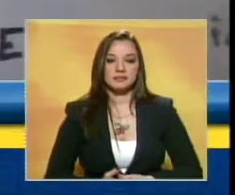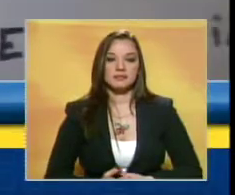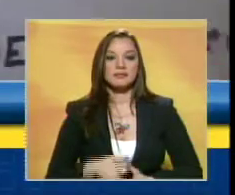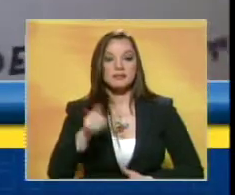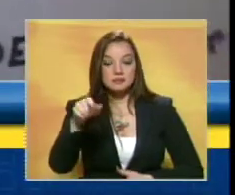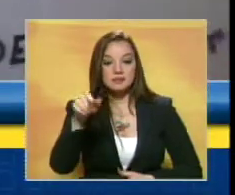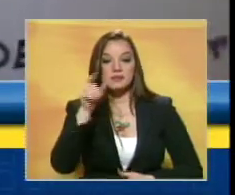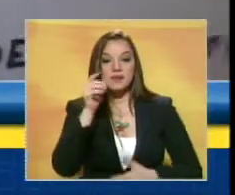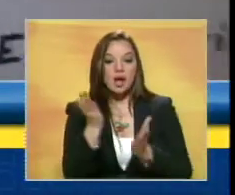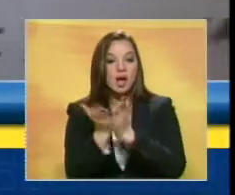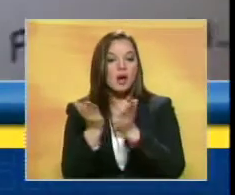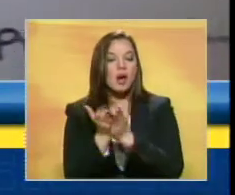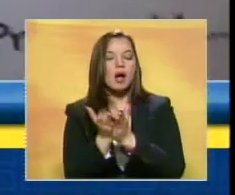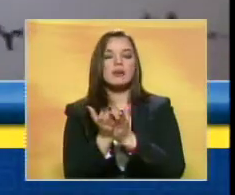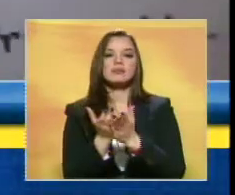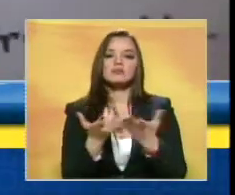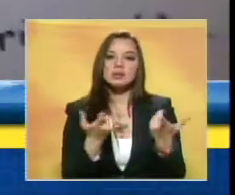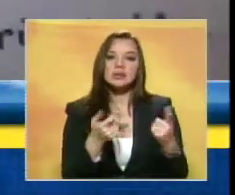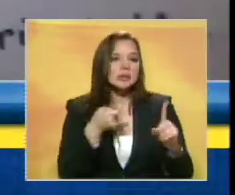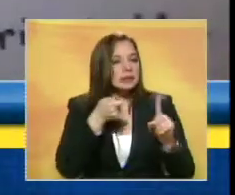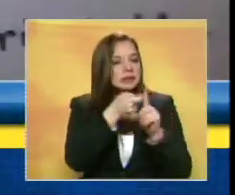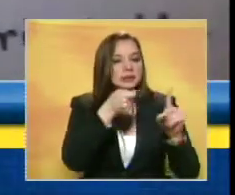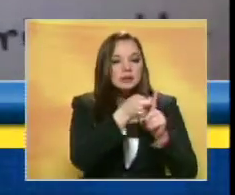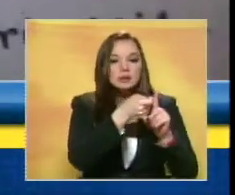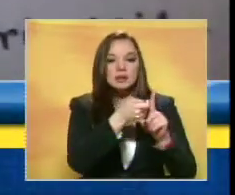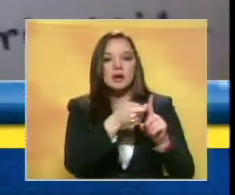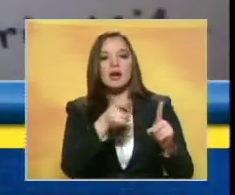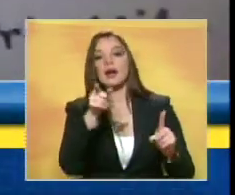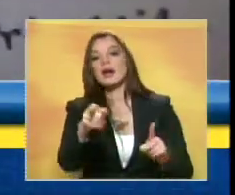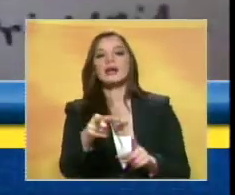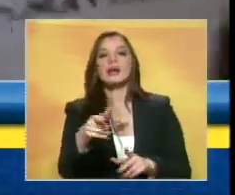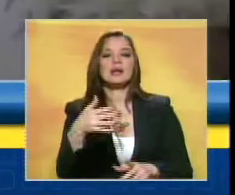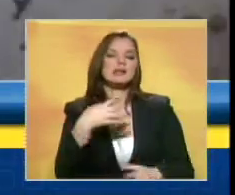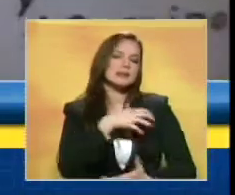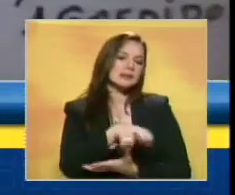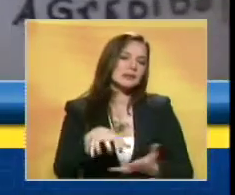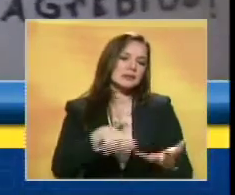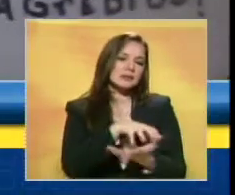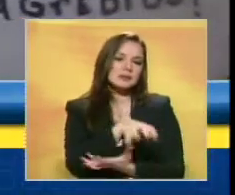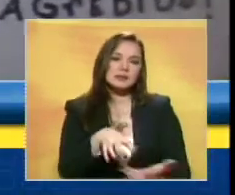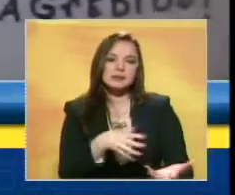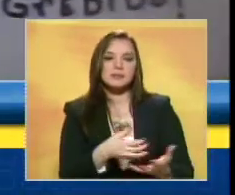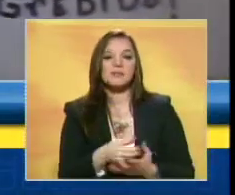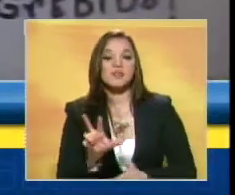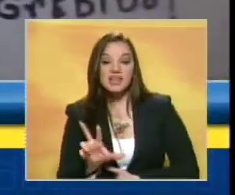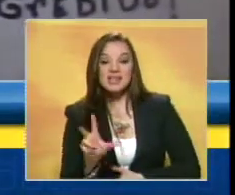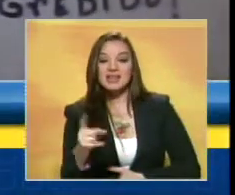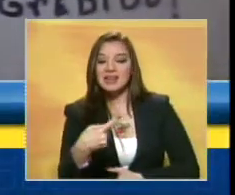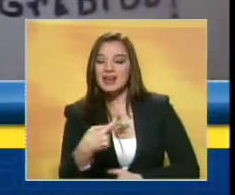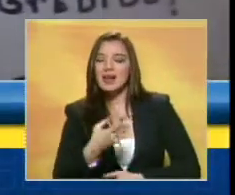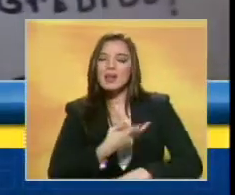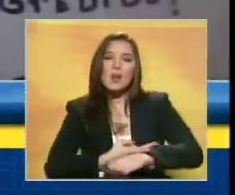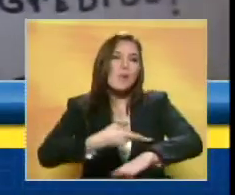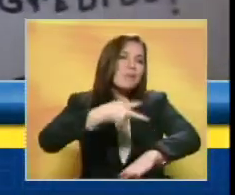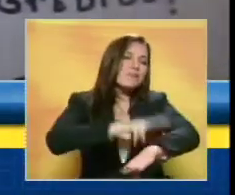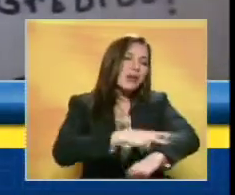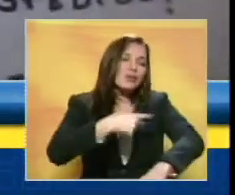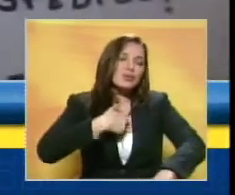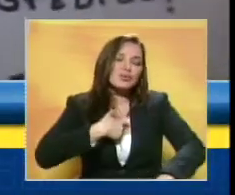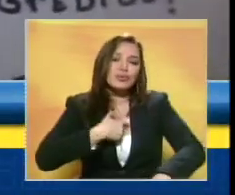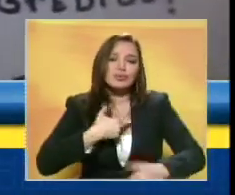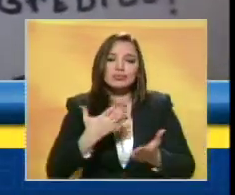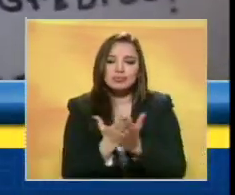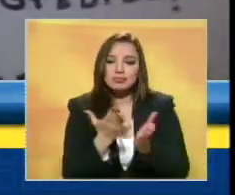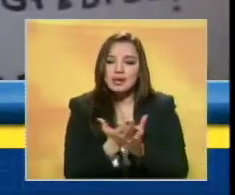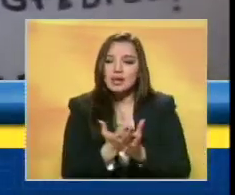Con la escolaridad llegó la intimidación y con ella su pesadilla. Tercer grado fue el peor año que tuve. Era